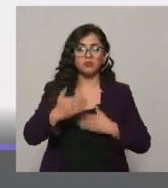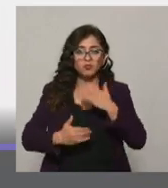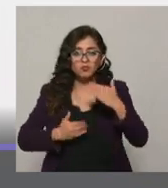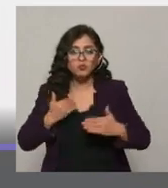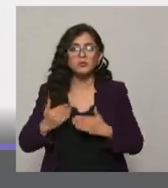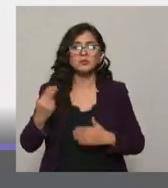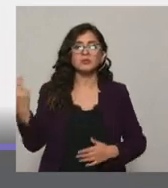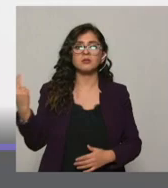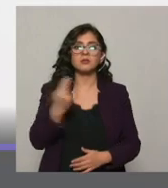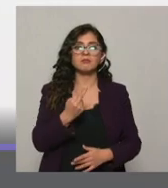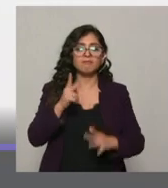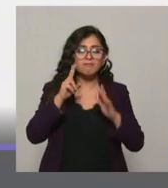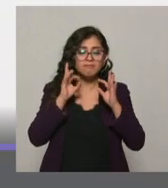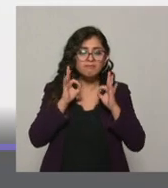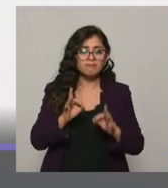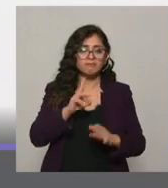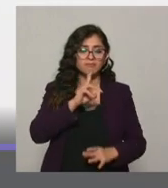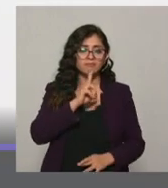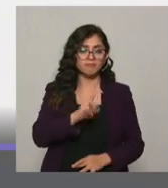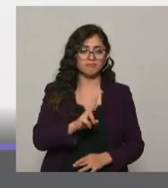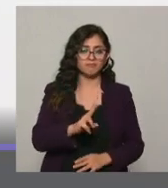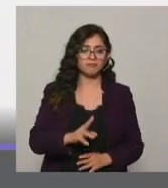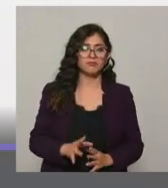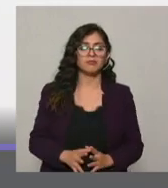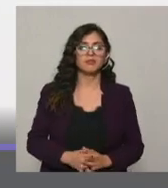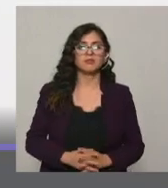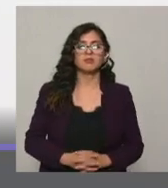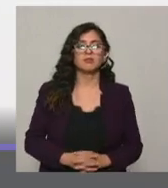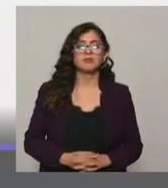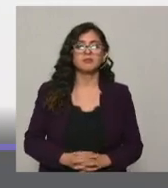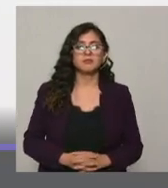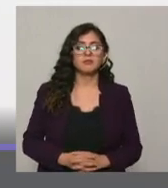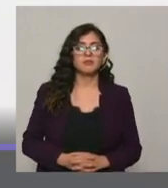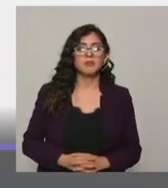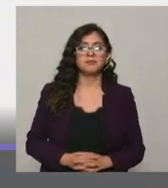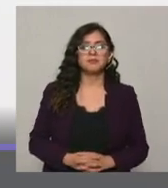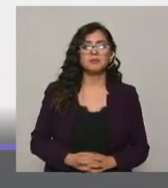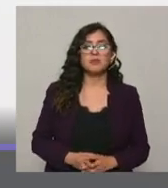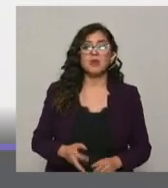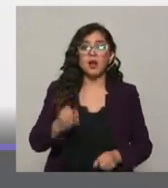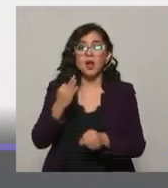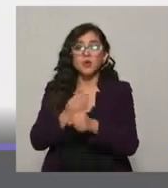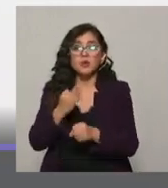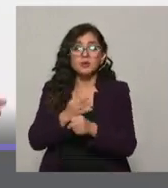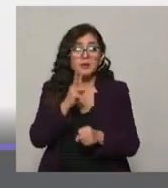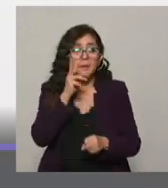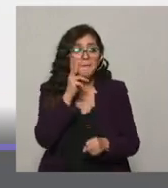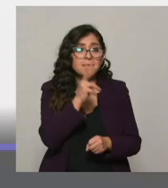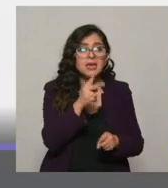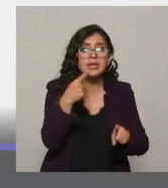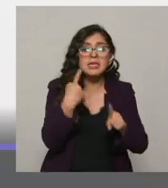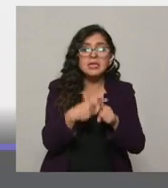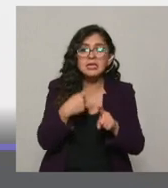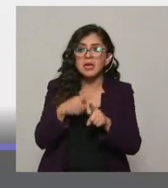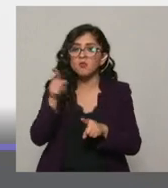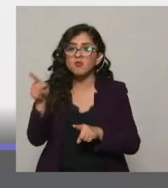respuesta. Y yo creo que están como viendo a ver dónde pega, ¿no? O sea, a mí ya sí me da esa